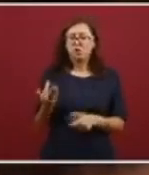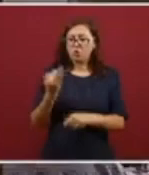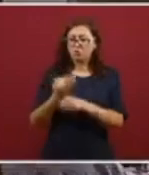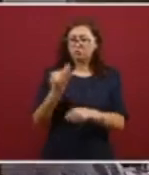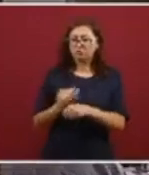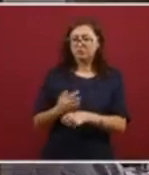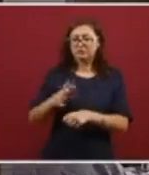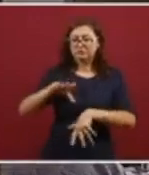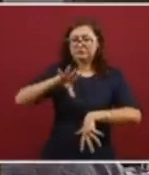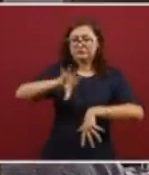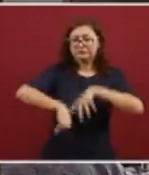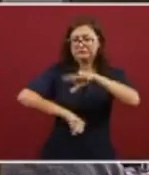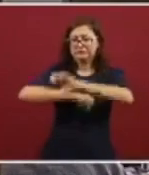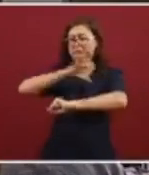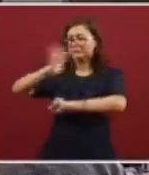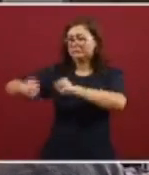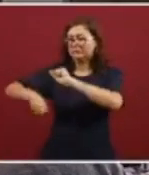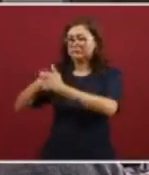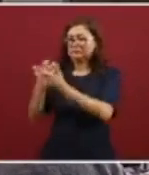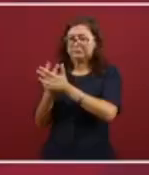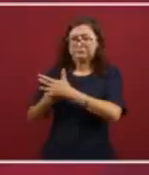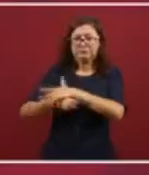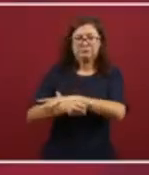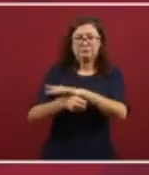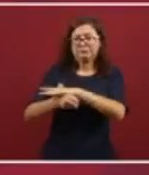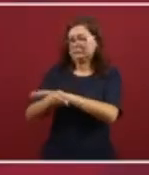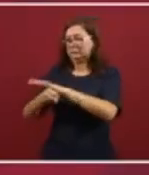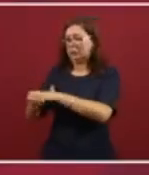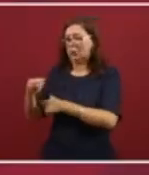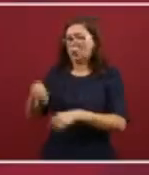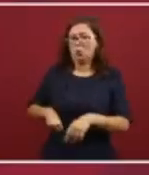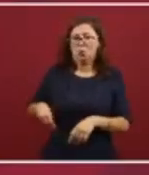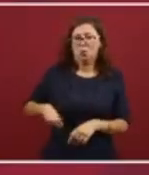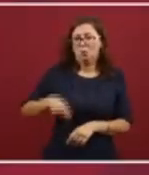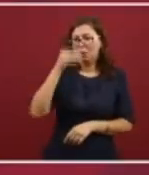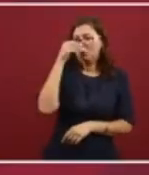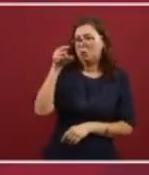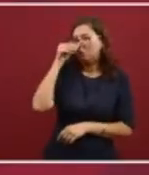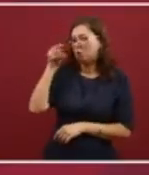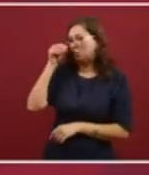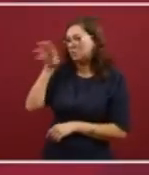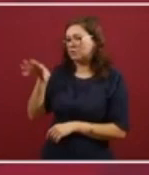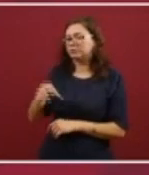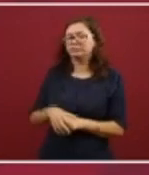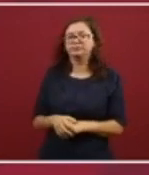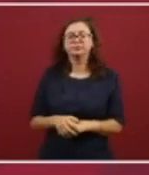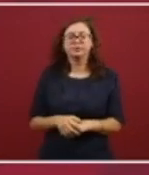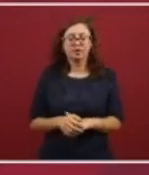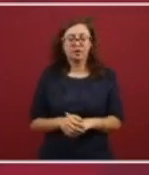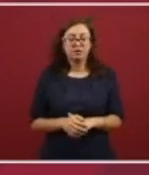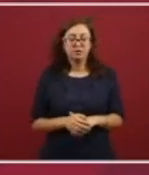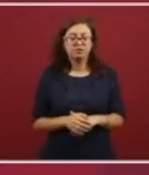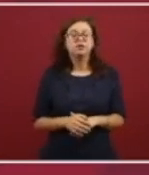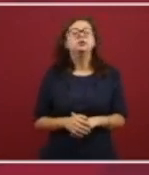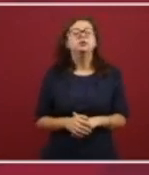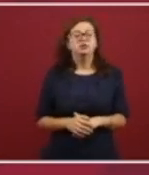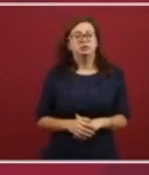brujas? Gracias. Bueno, sobre las elecciones todavía no voy a